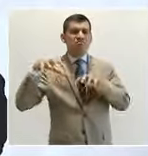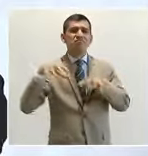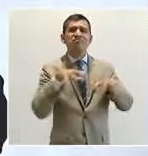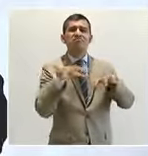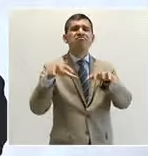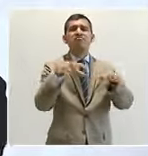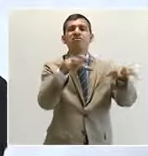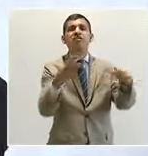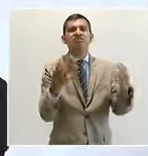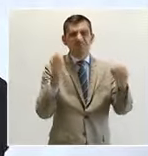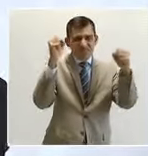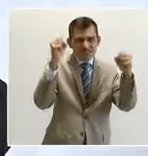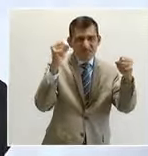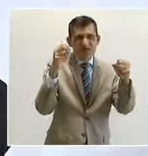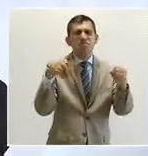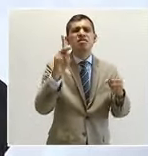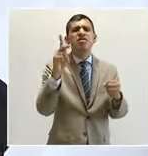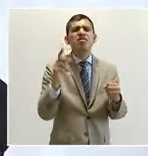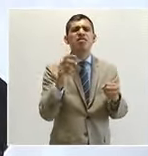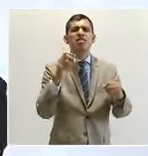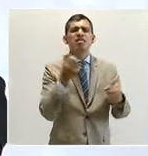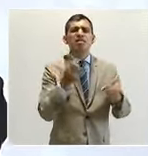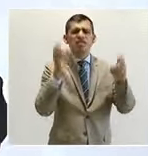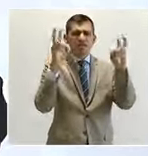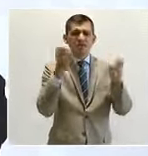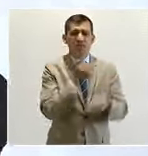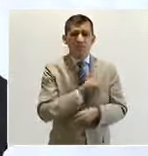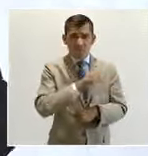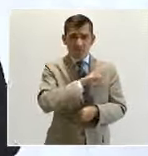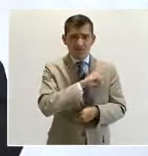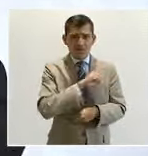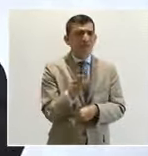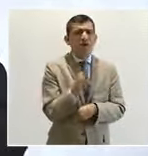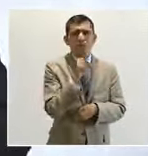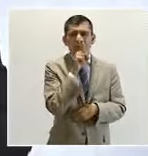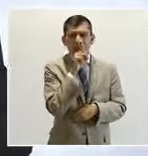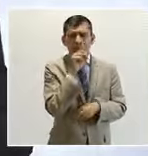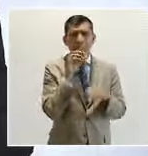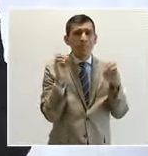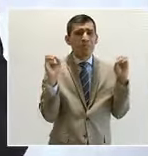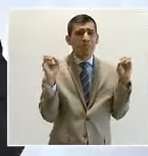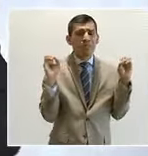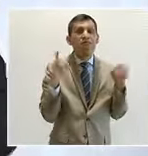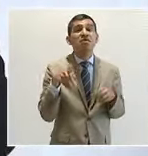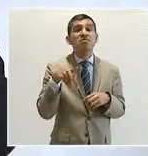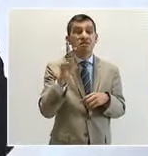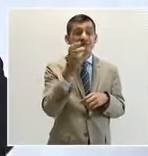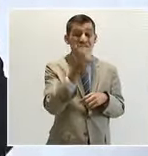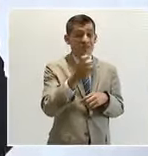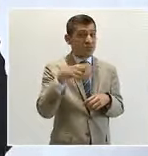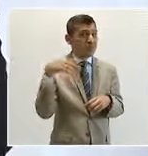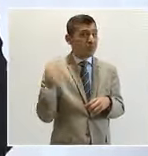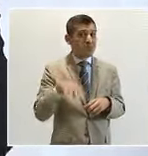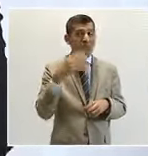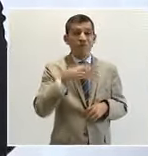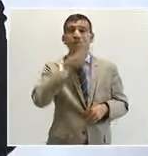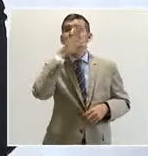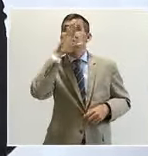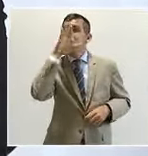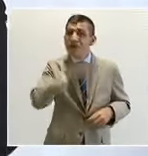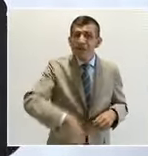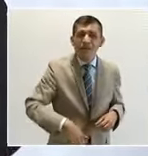el caso de la salud fue silencioso pero causaron un tremendo daño Porque todos